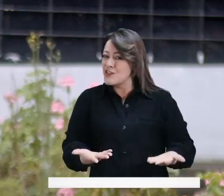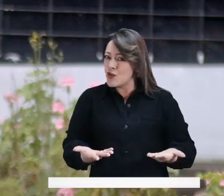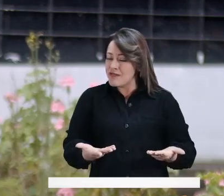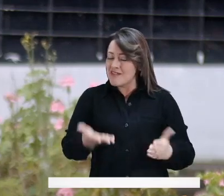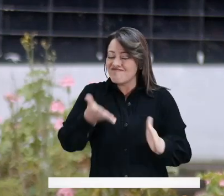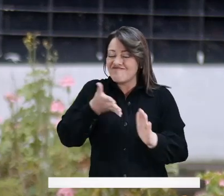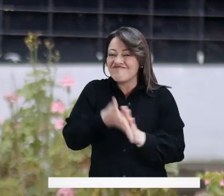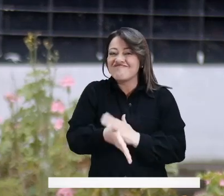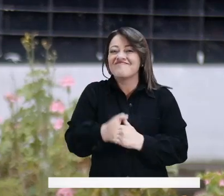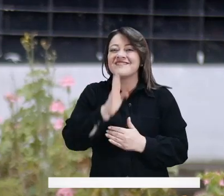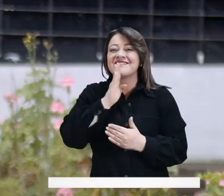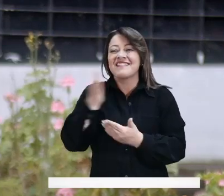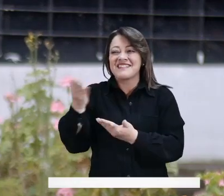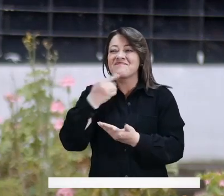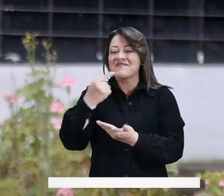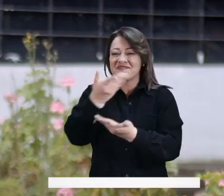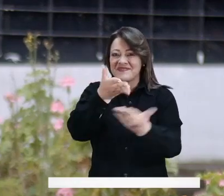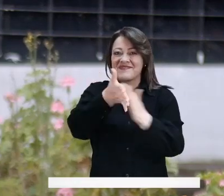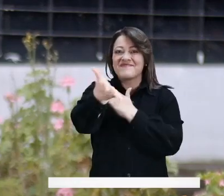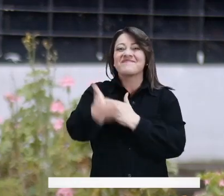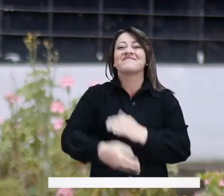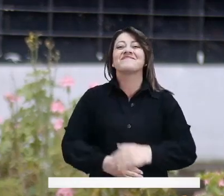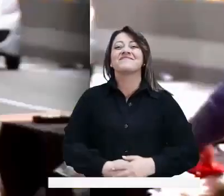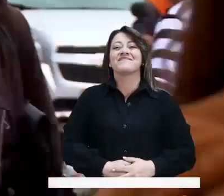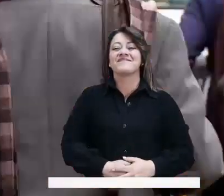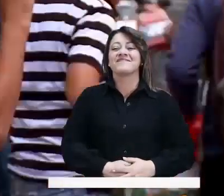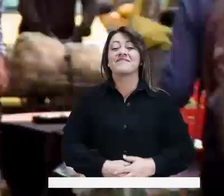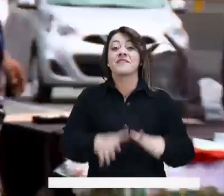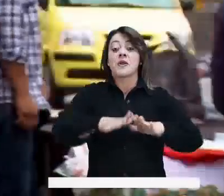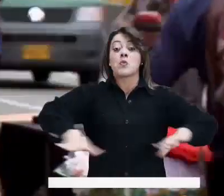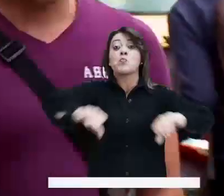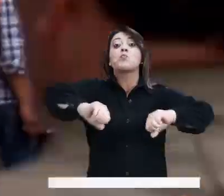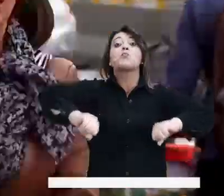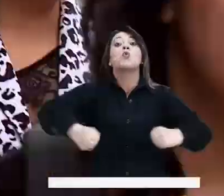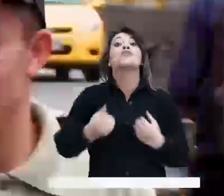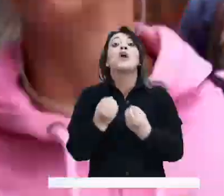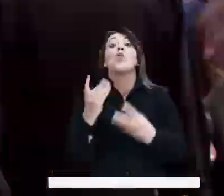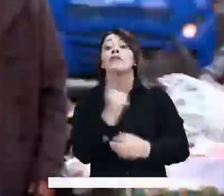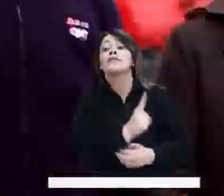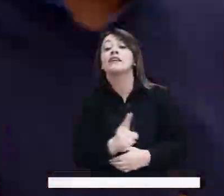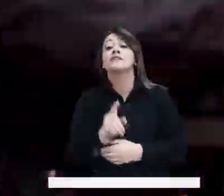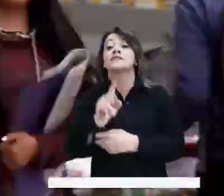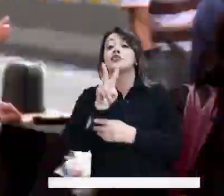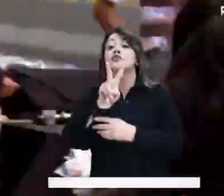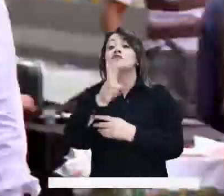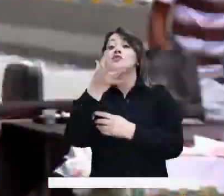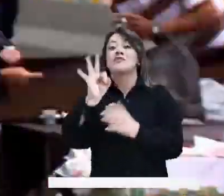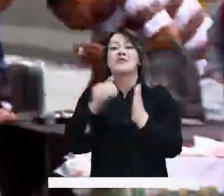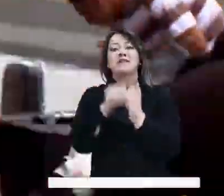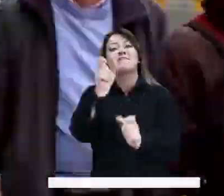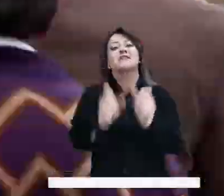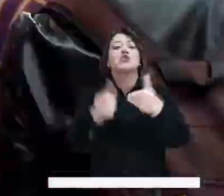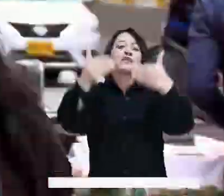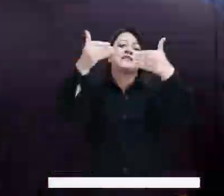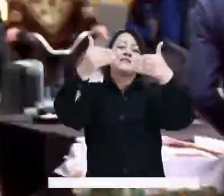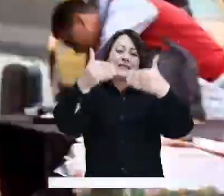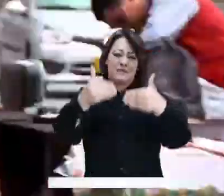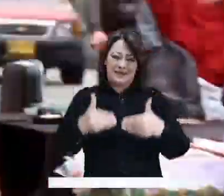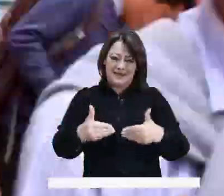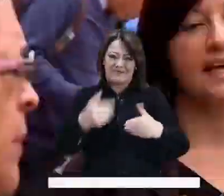discapacidad. Acompáñenme a descubrirlo. Bienvenidos. En Bogotá habitan alrededor de 250.000 personas